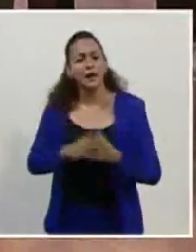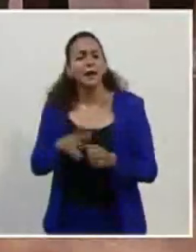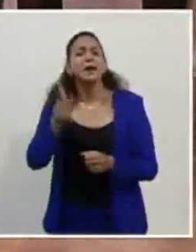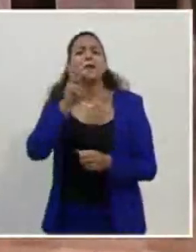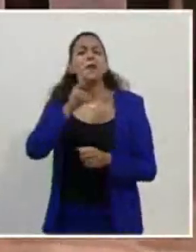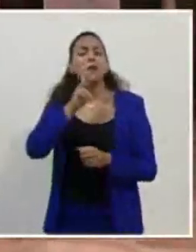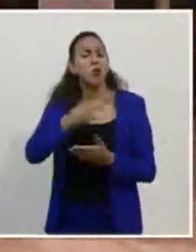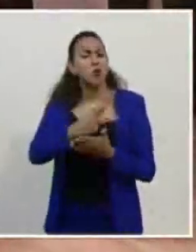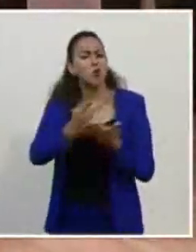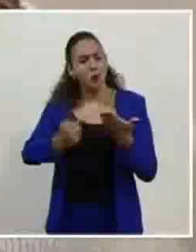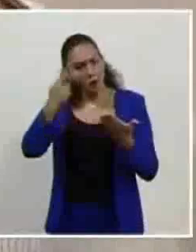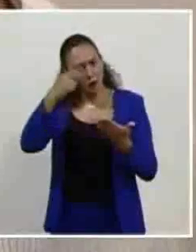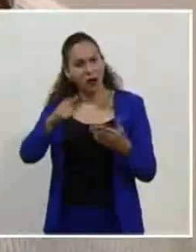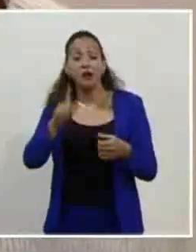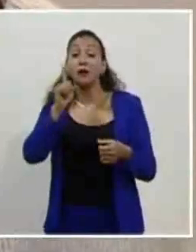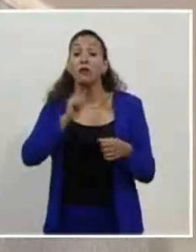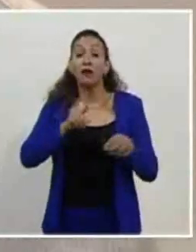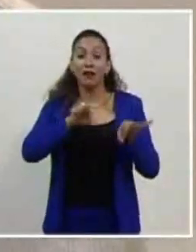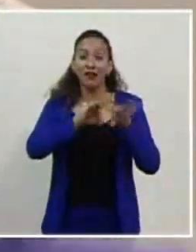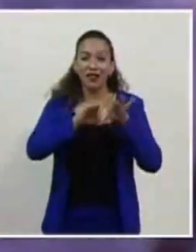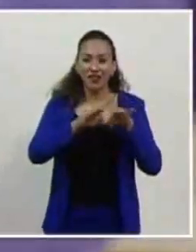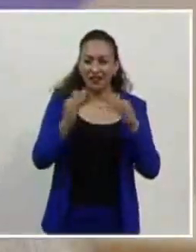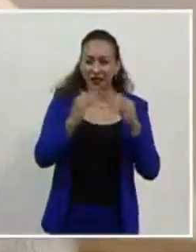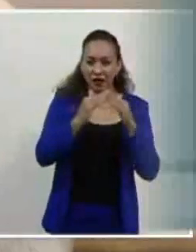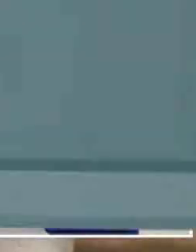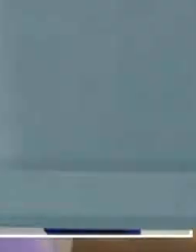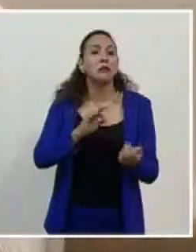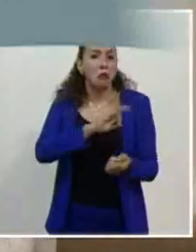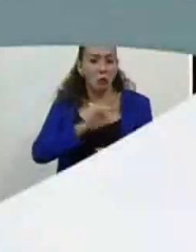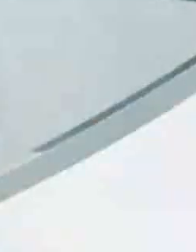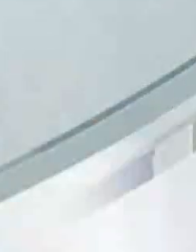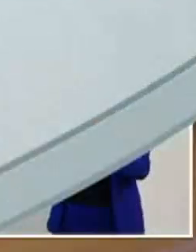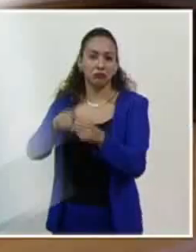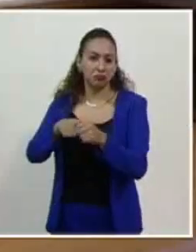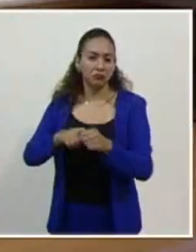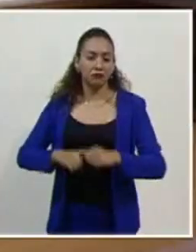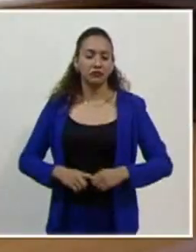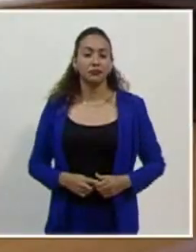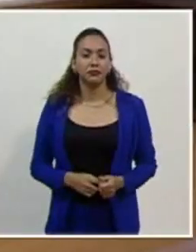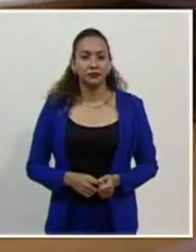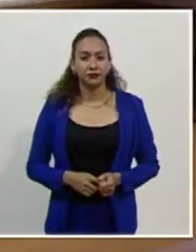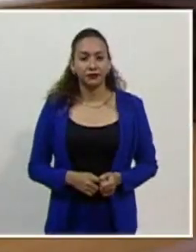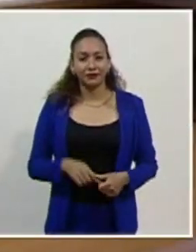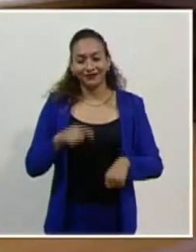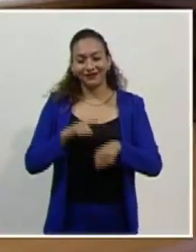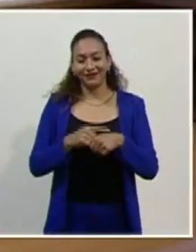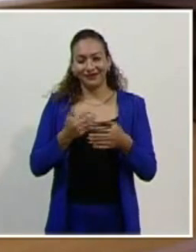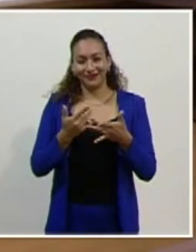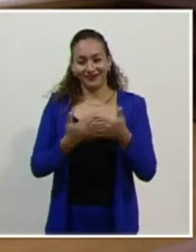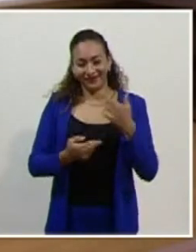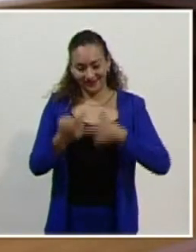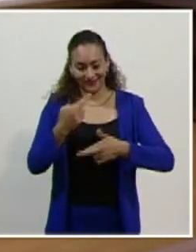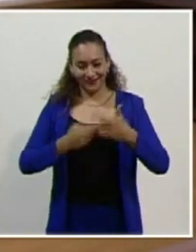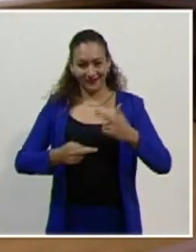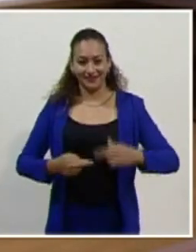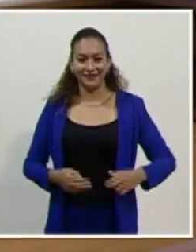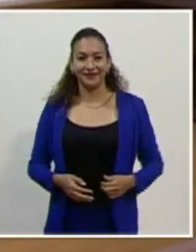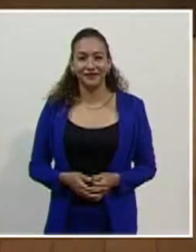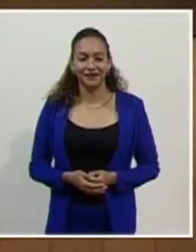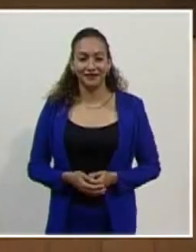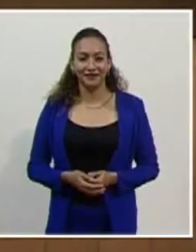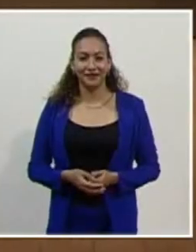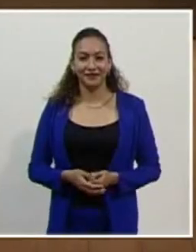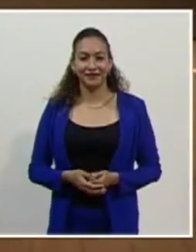piloto para poderlas incorporar. Tiempo de mensajes y ya regresamos con